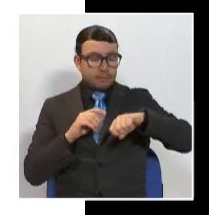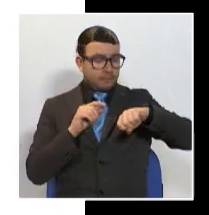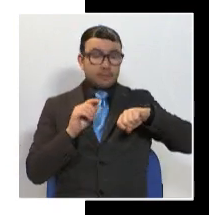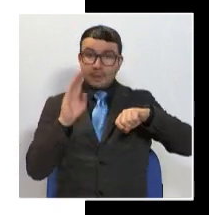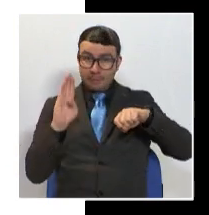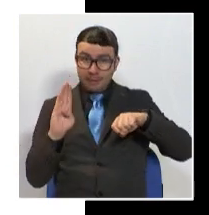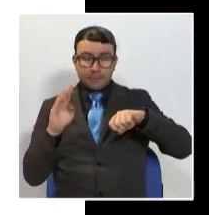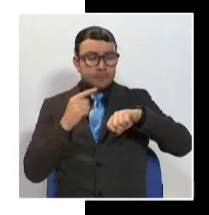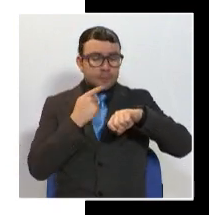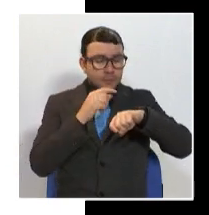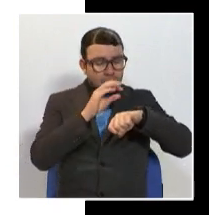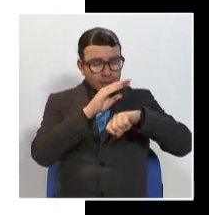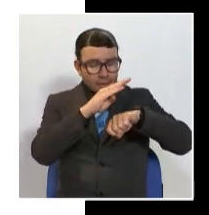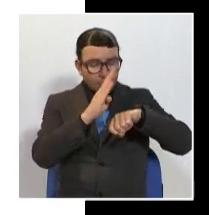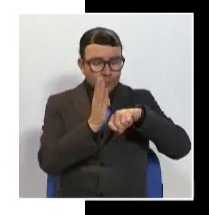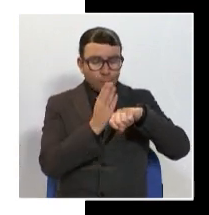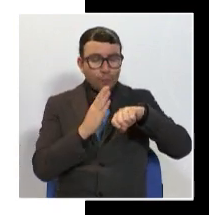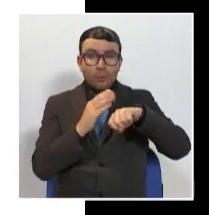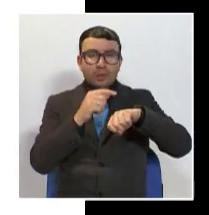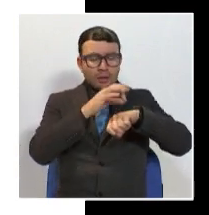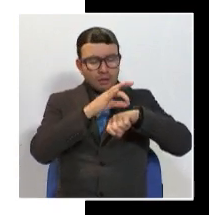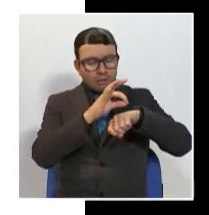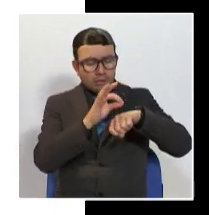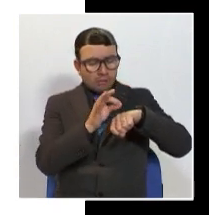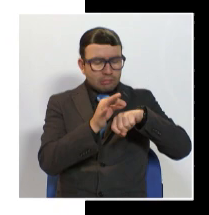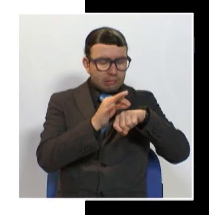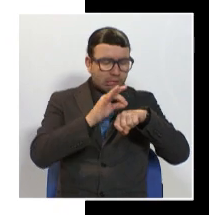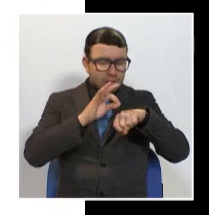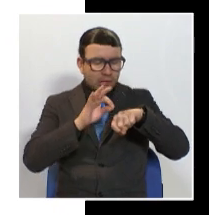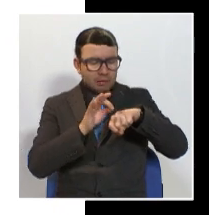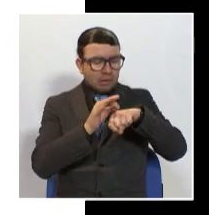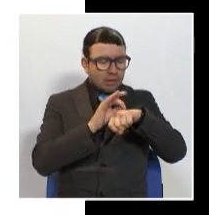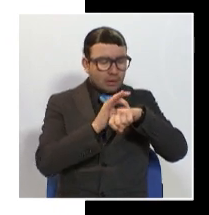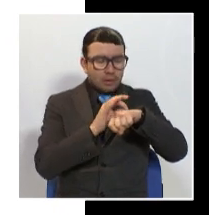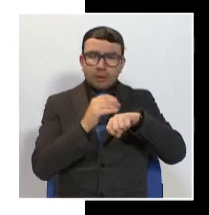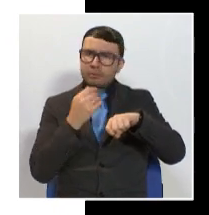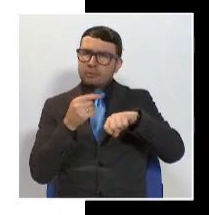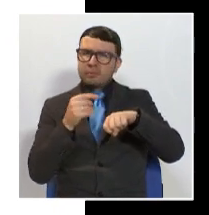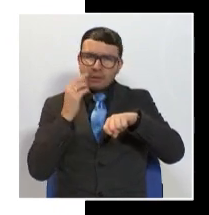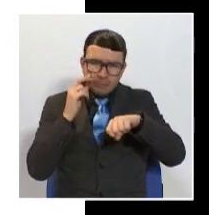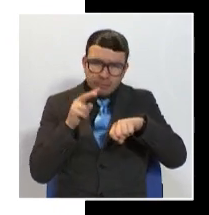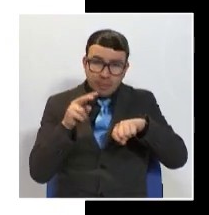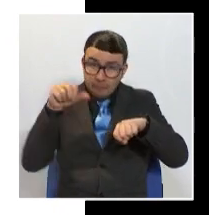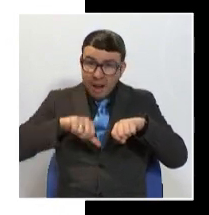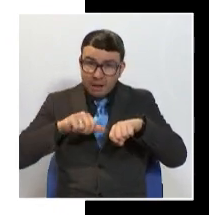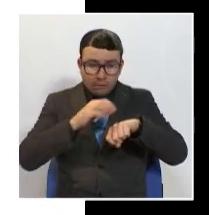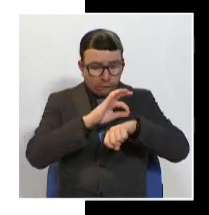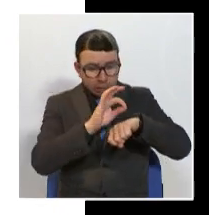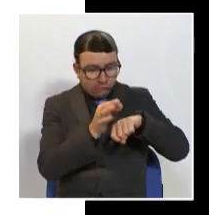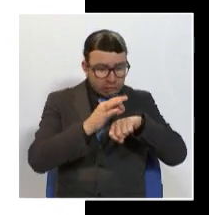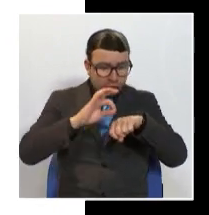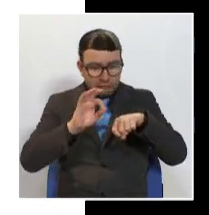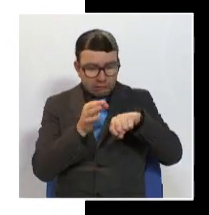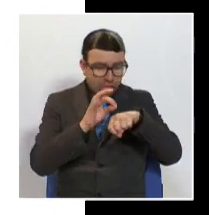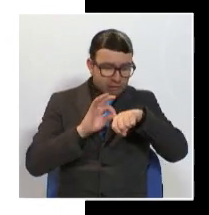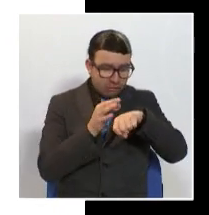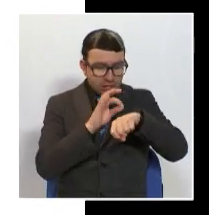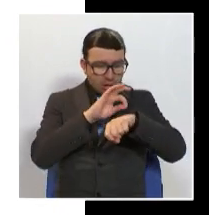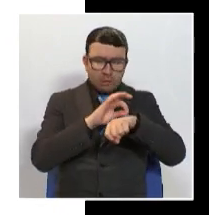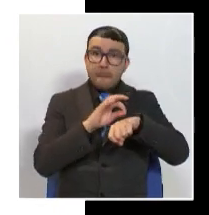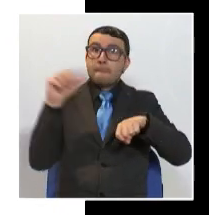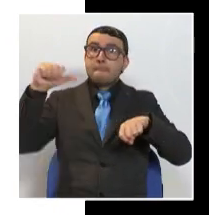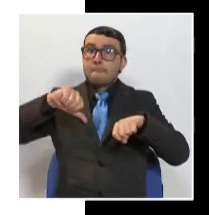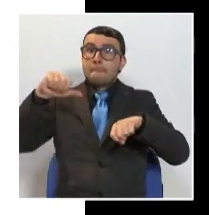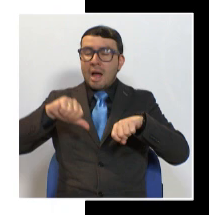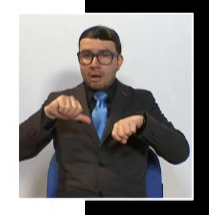bordes significa es que una lesión que generalmente no es maligna, sus bordes son muy regulares, no terminan en punta, esos bordes los